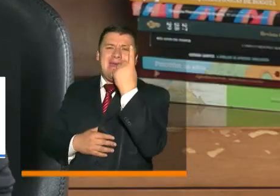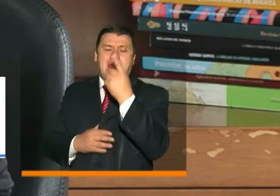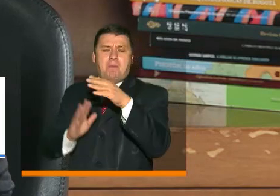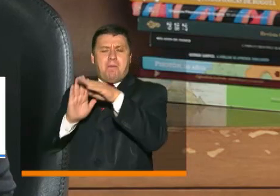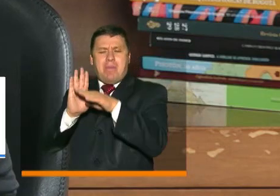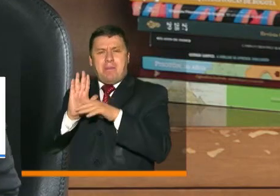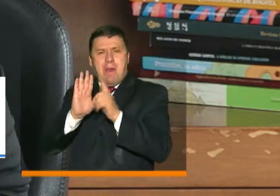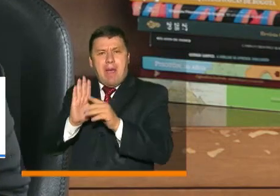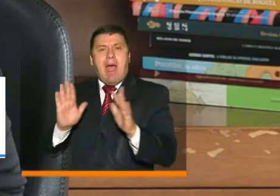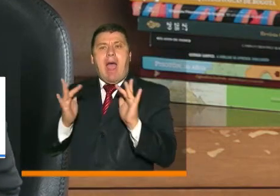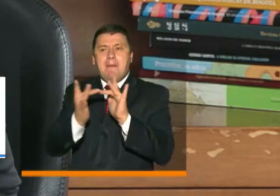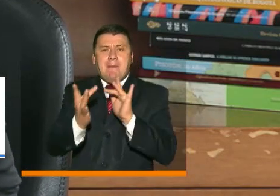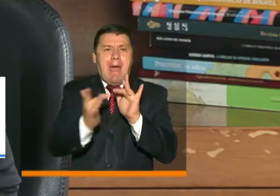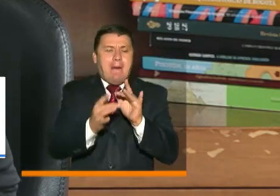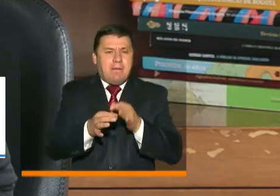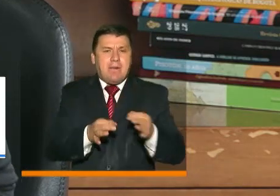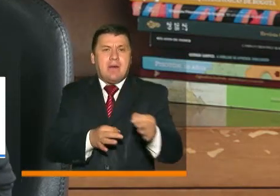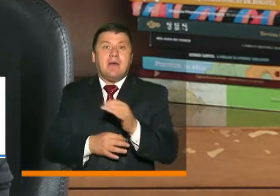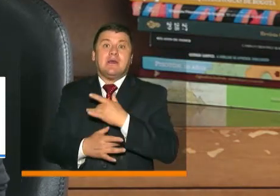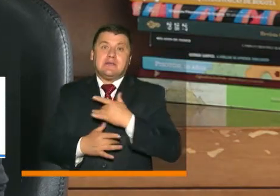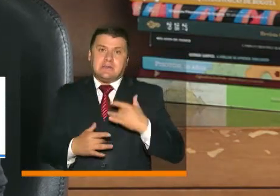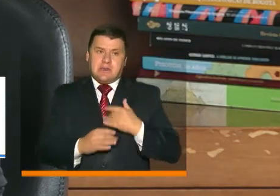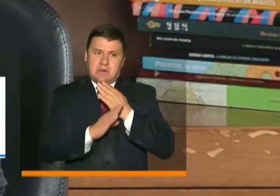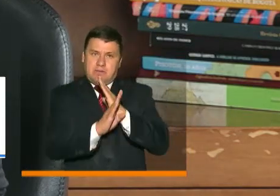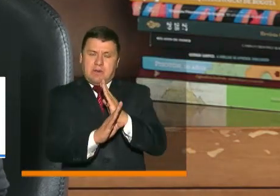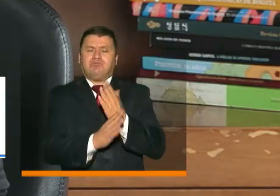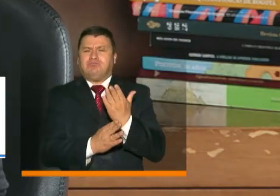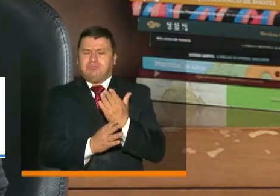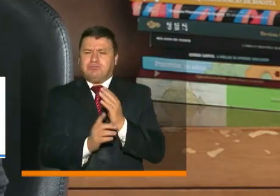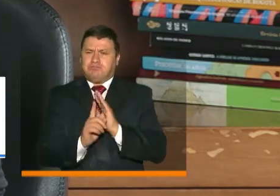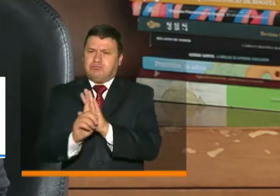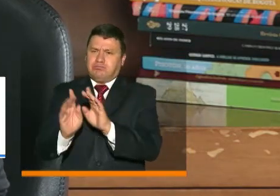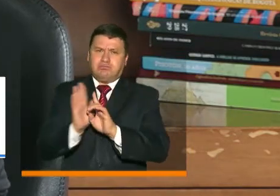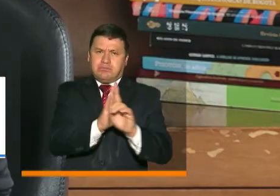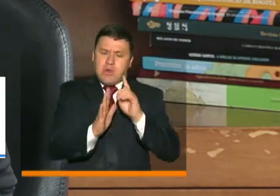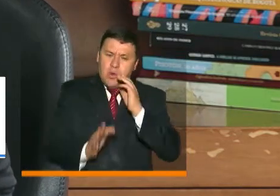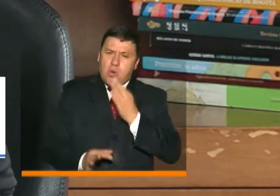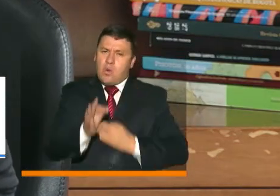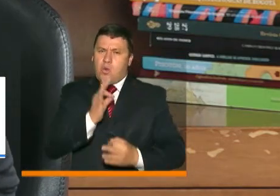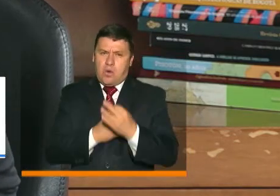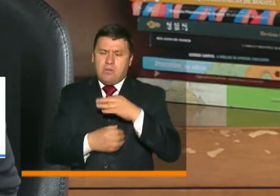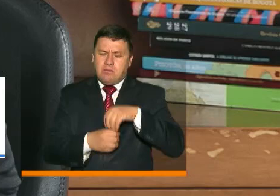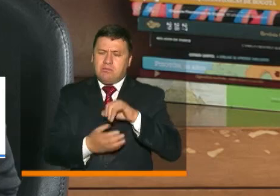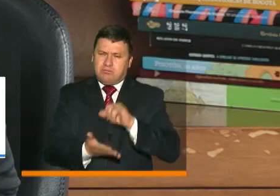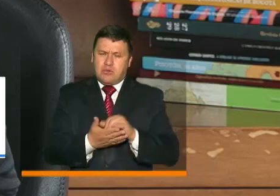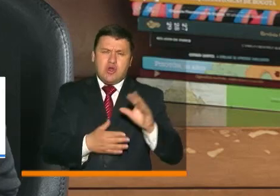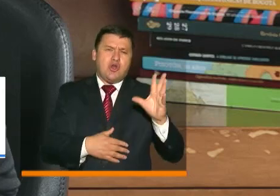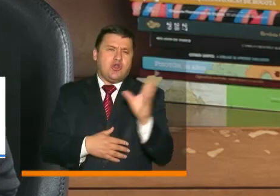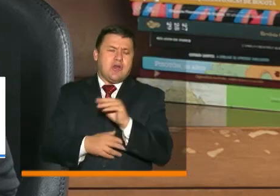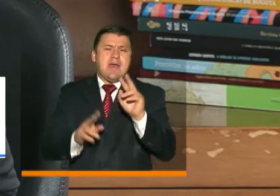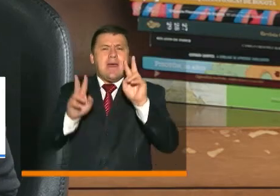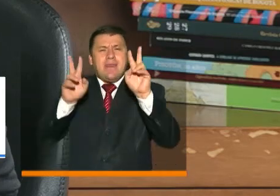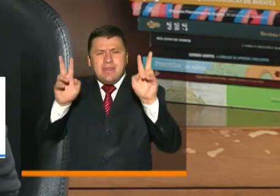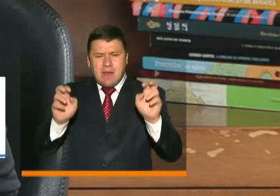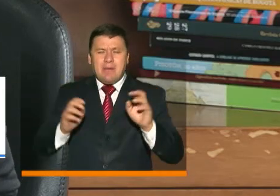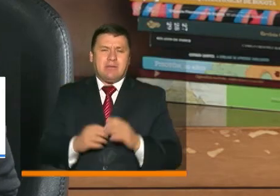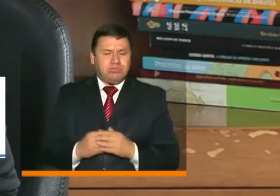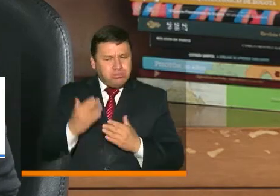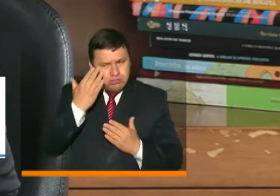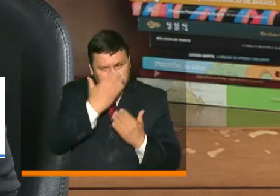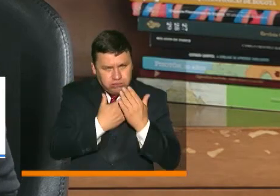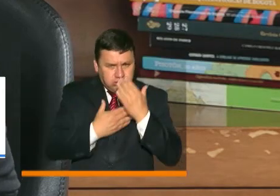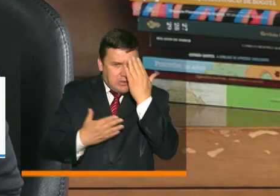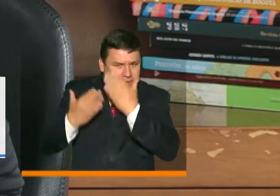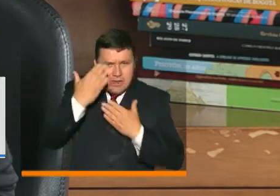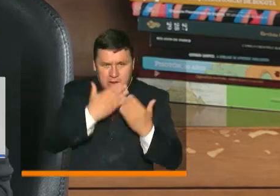los asociados a medidas sanitarias, de bioseguridad, de distanciamiento y cuidado, al igual que todos los temas de evaluación